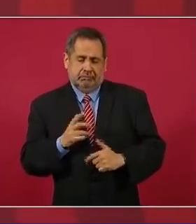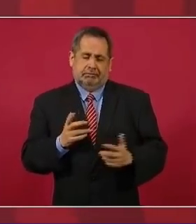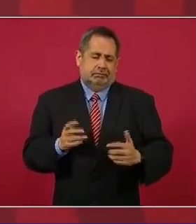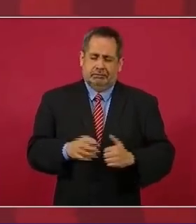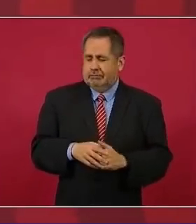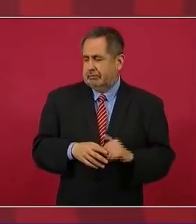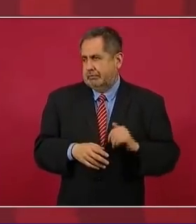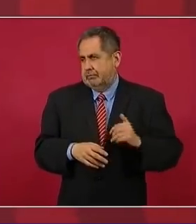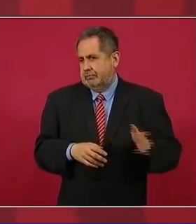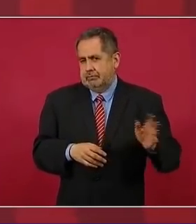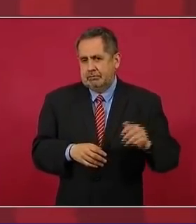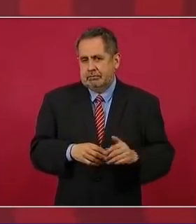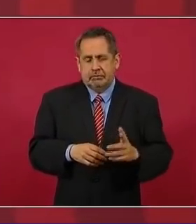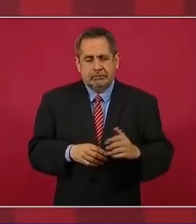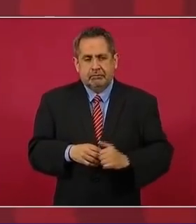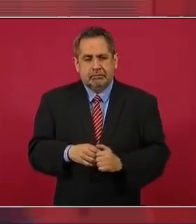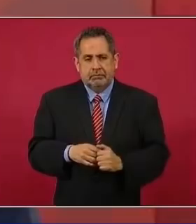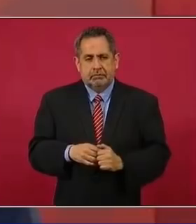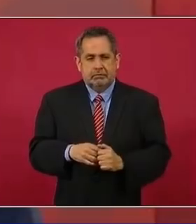como